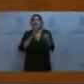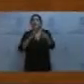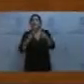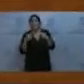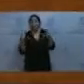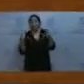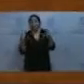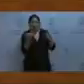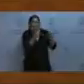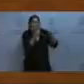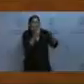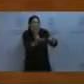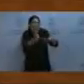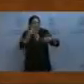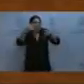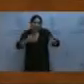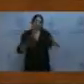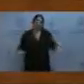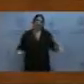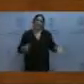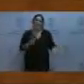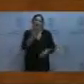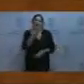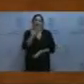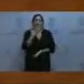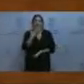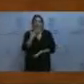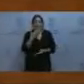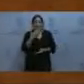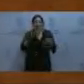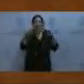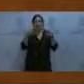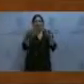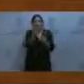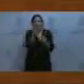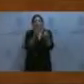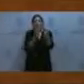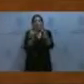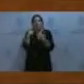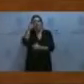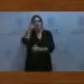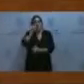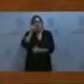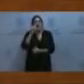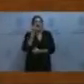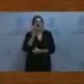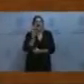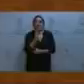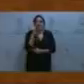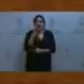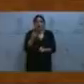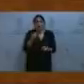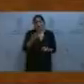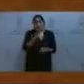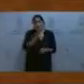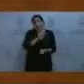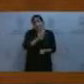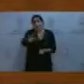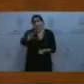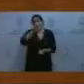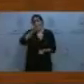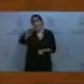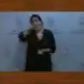ustedes la verdad. Broma que, por cierto, el propio Consejo Consultivo, yo les oigo hablar, yo no sé si el dictamen que leyó el señor Ovidio es distinto al que leí